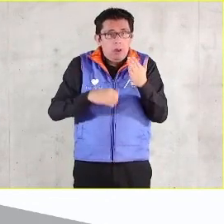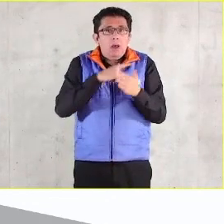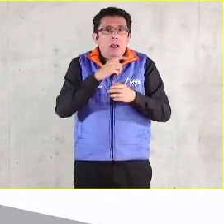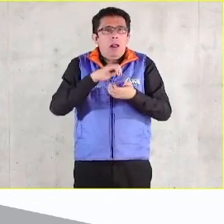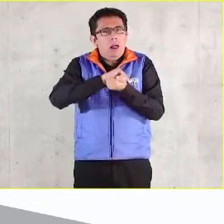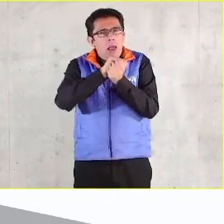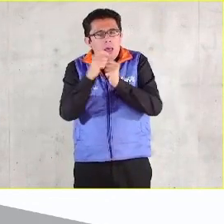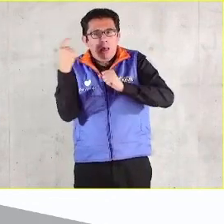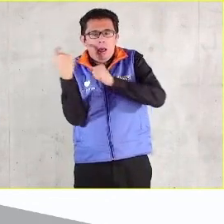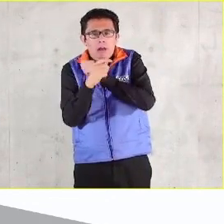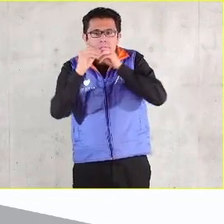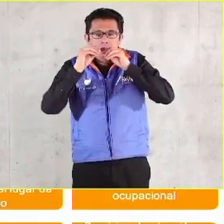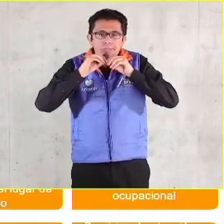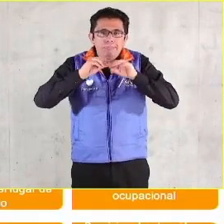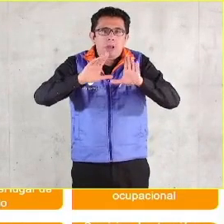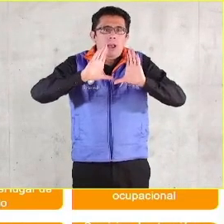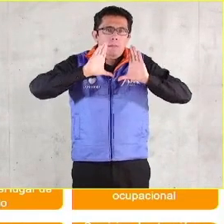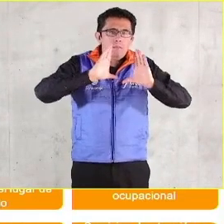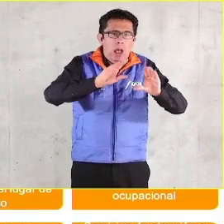difundir y capacitar.